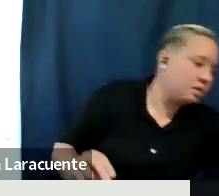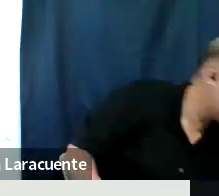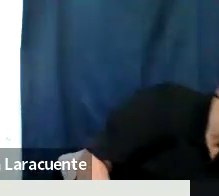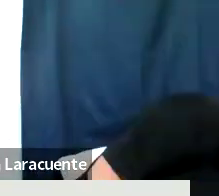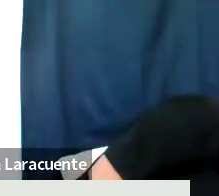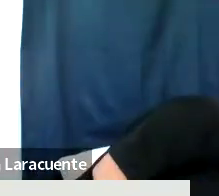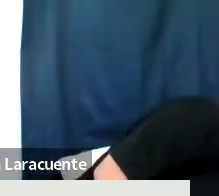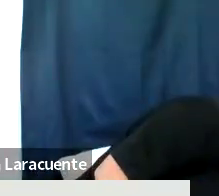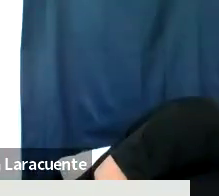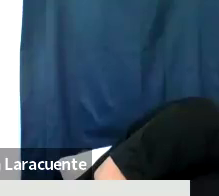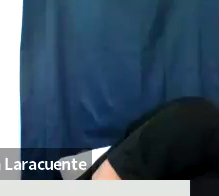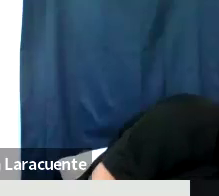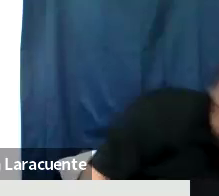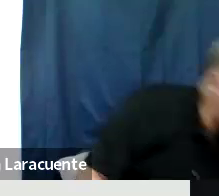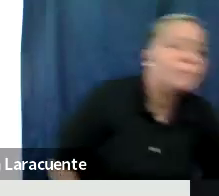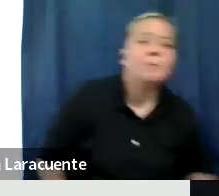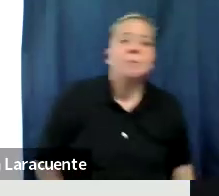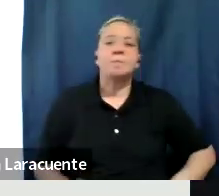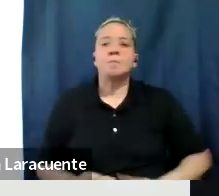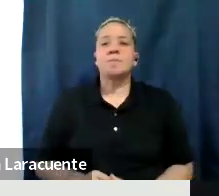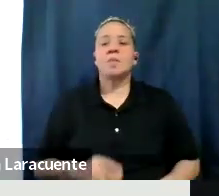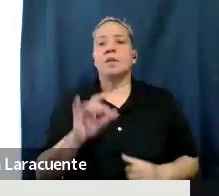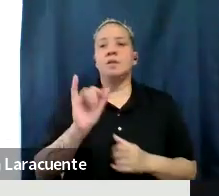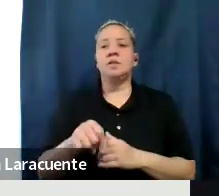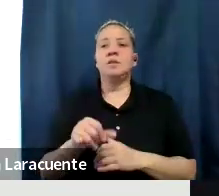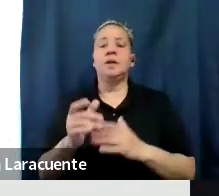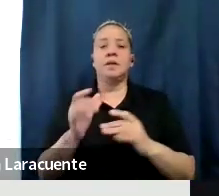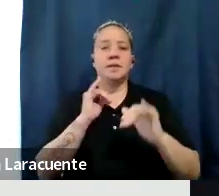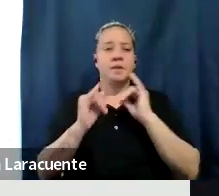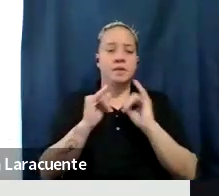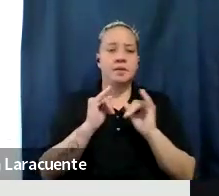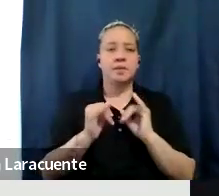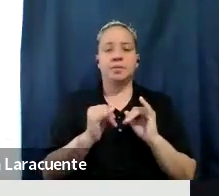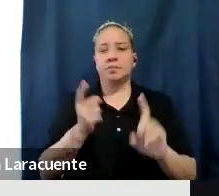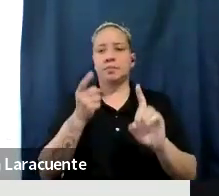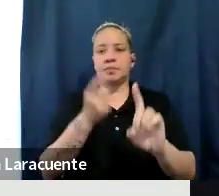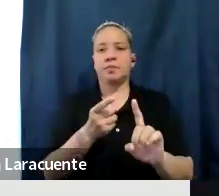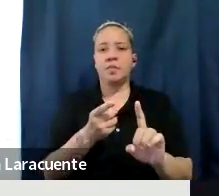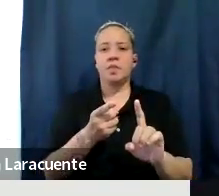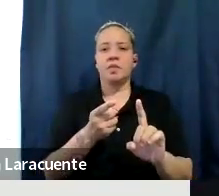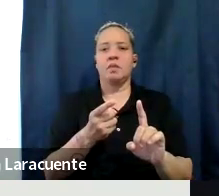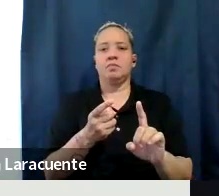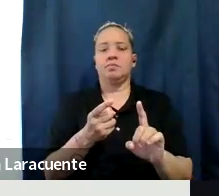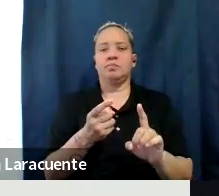precisamente es en esa entrevista donde muestra fin, ese disgusto y